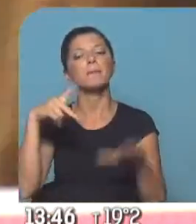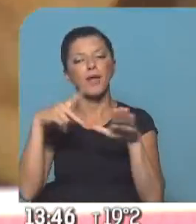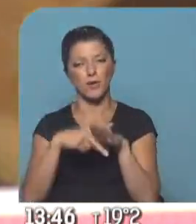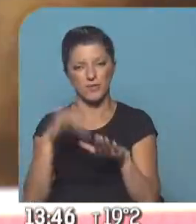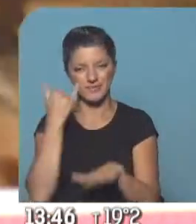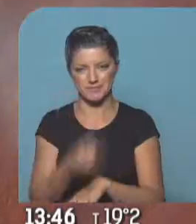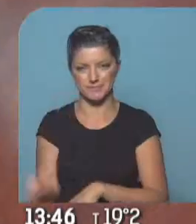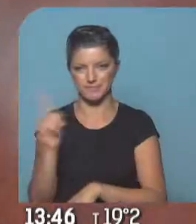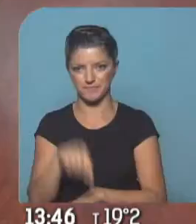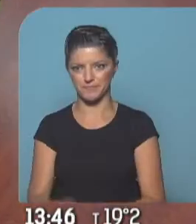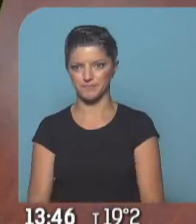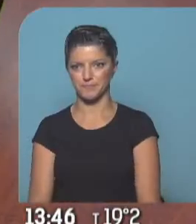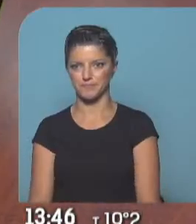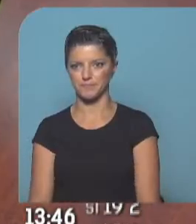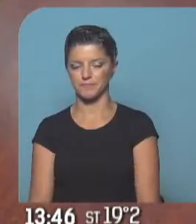y ya volvemos.